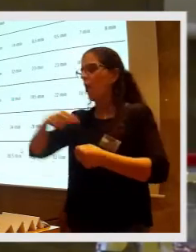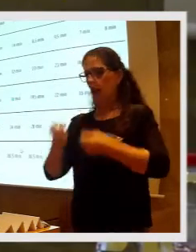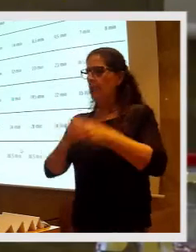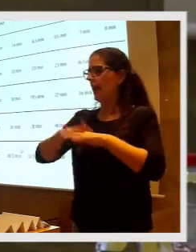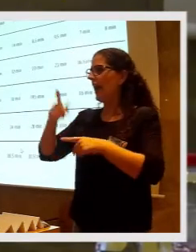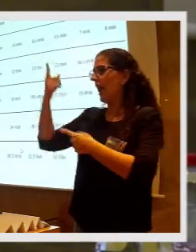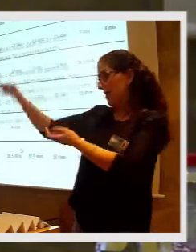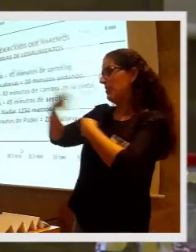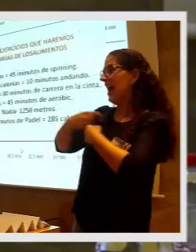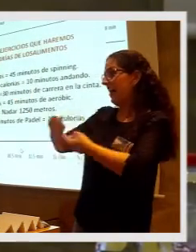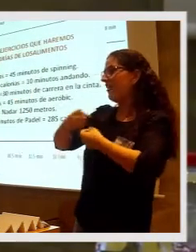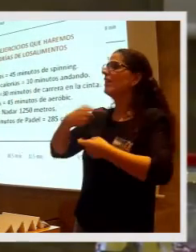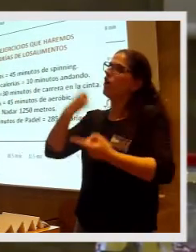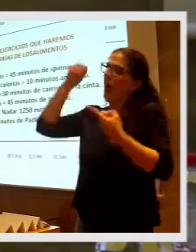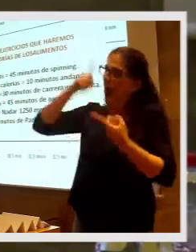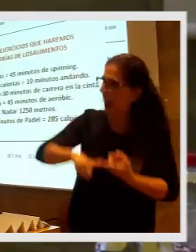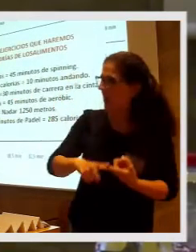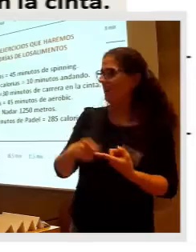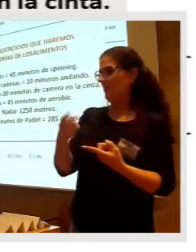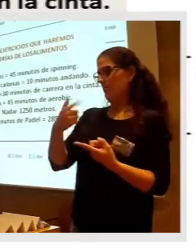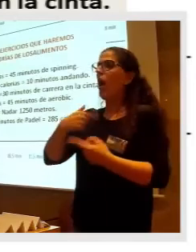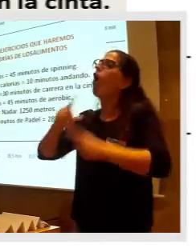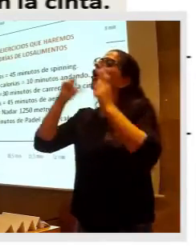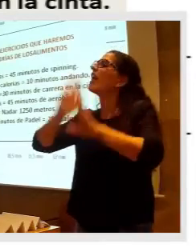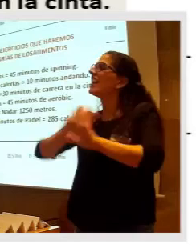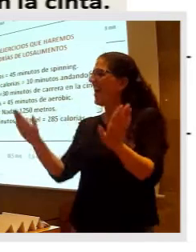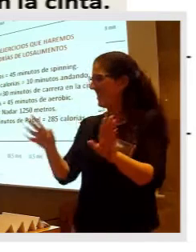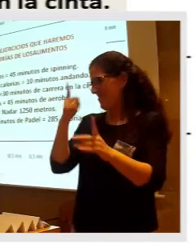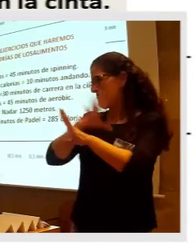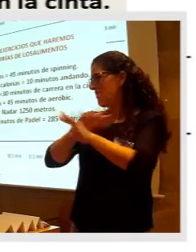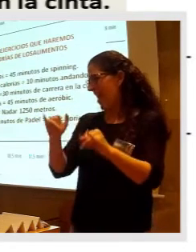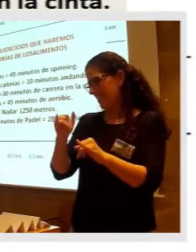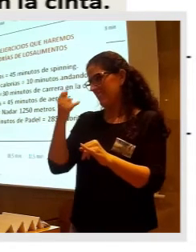he traído yo, que lo he hecho yo, fijaros, algo tan fácil como para